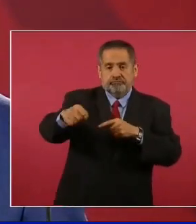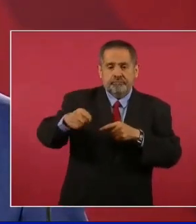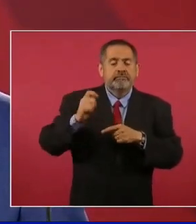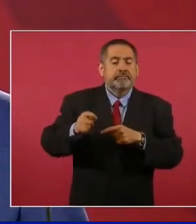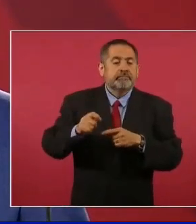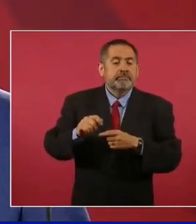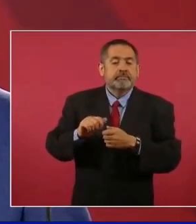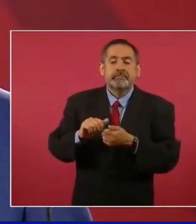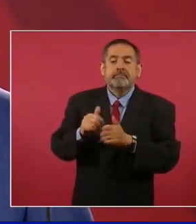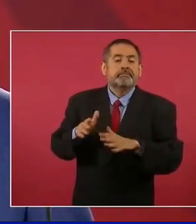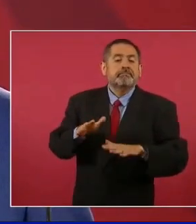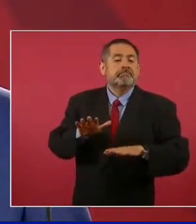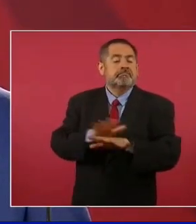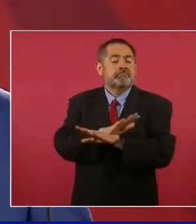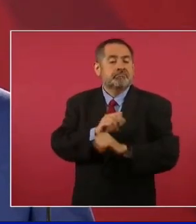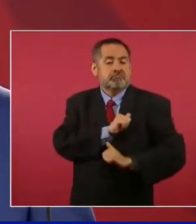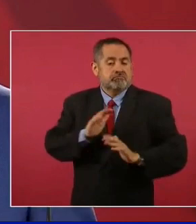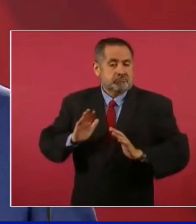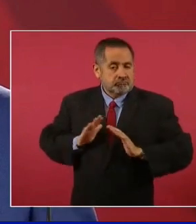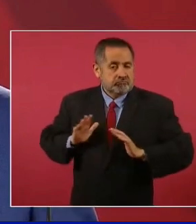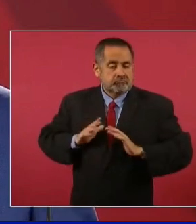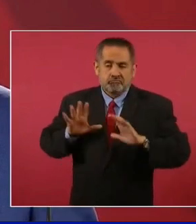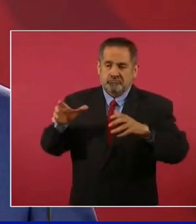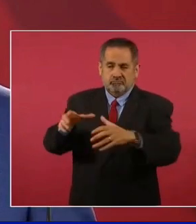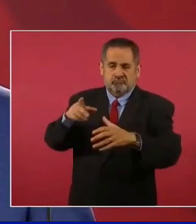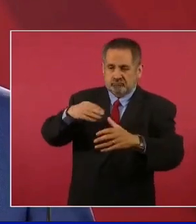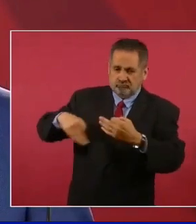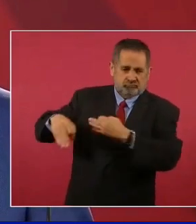el ejército y las Fuerzas Armadas